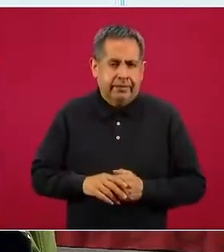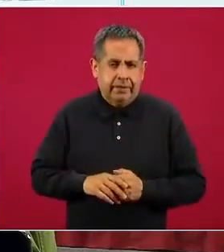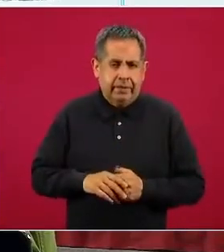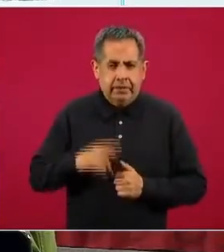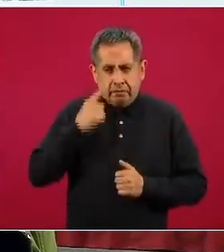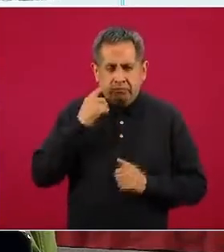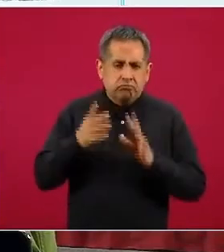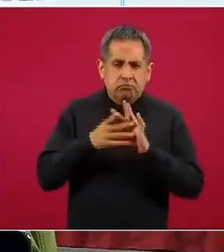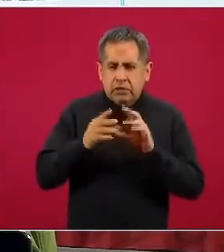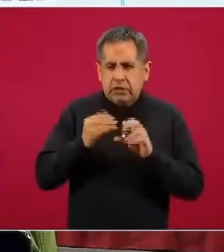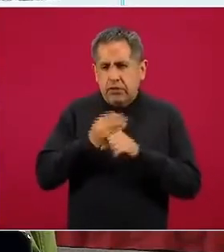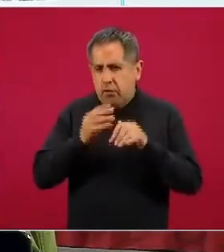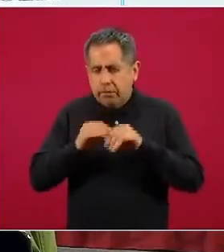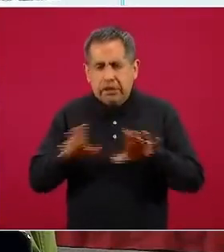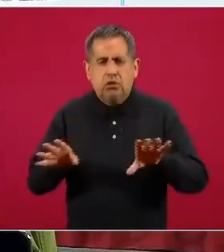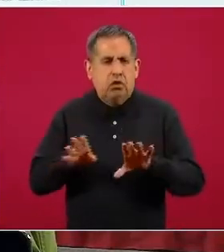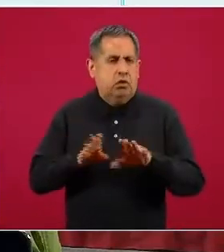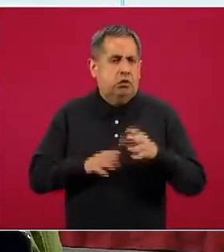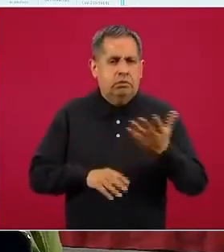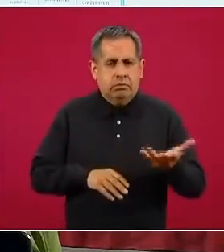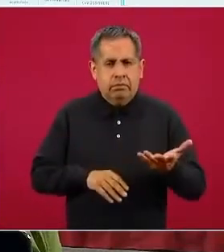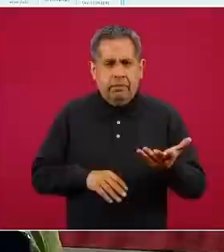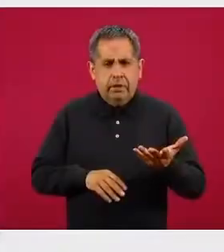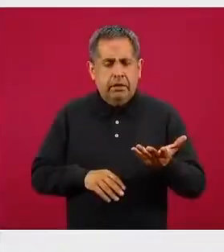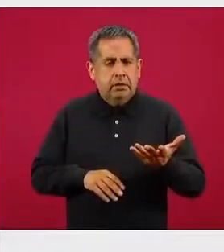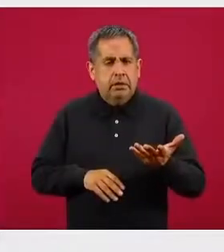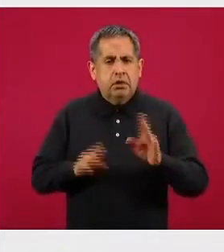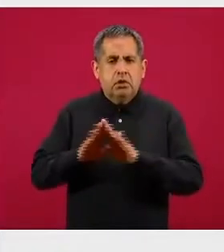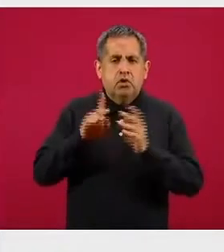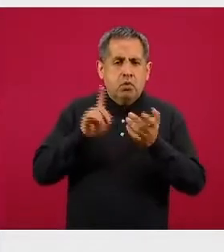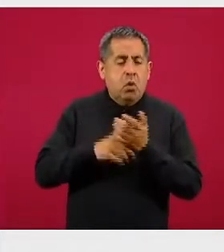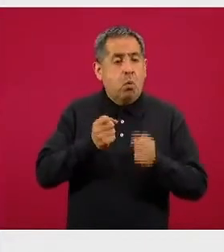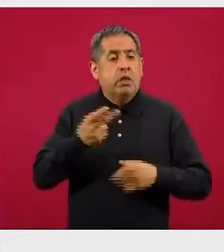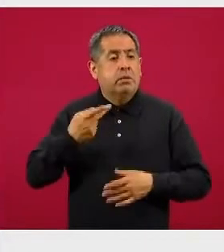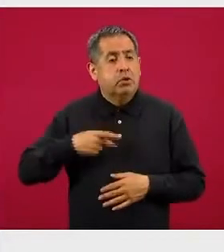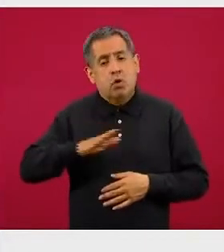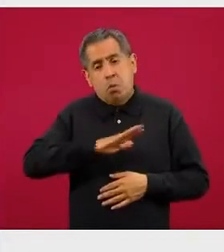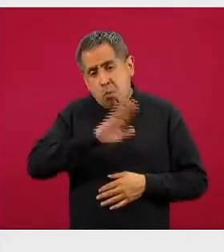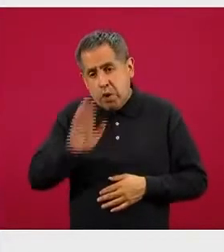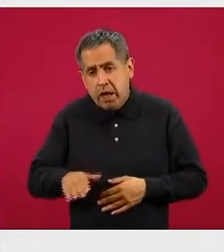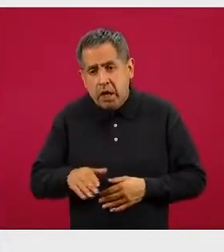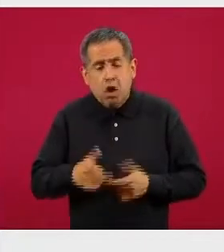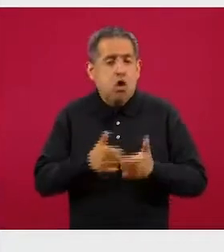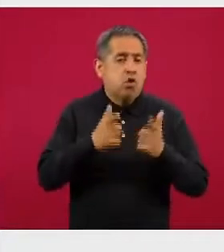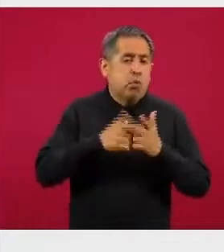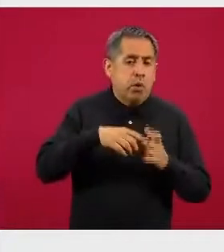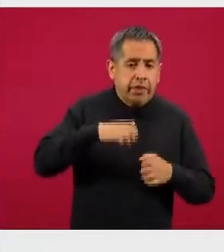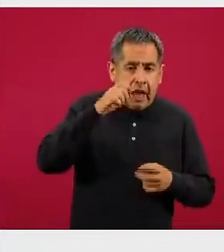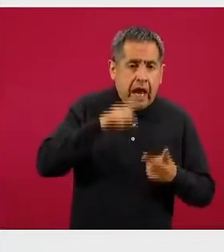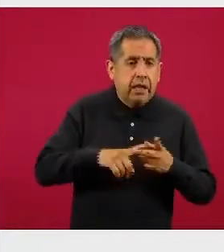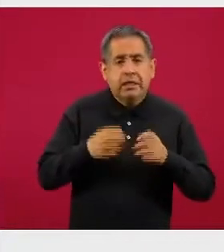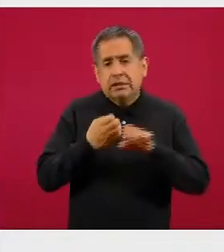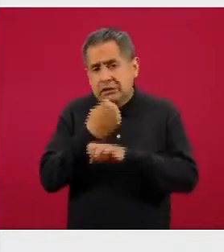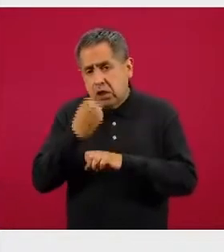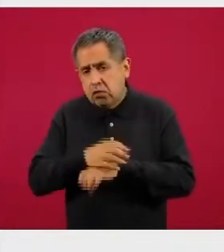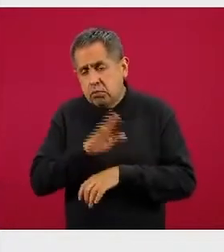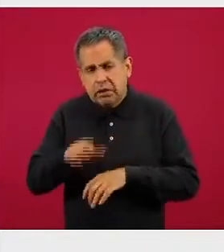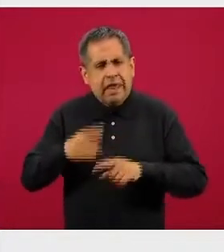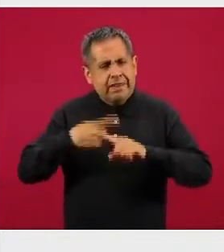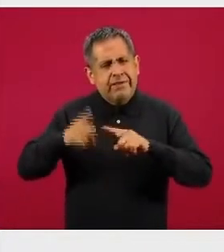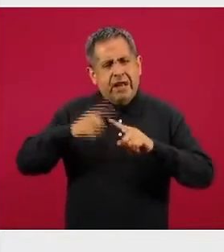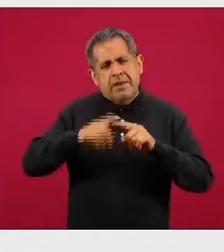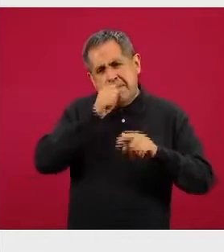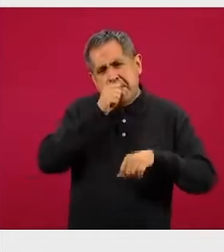fuentes de información, cuáles son el exceso de las defunciones, o por grupo de edad, por entidad federativa. Hay